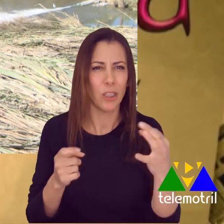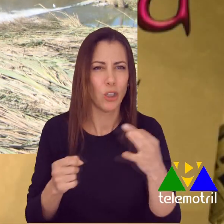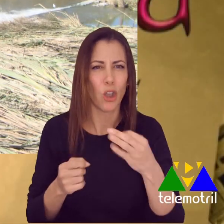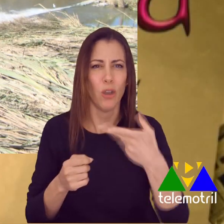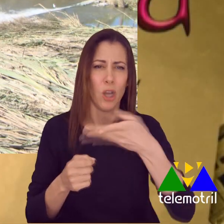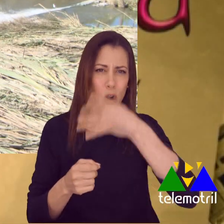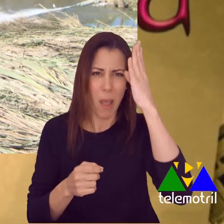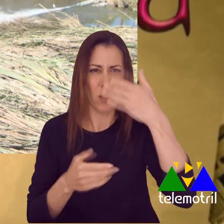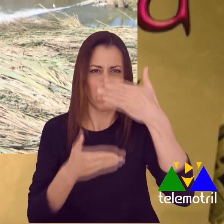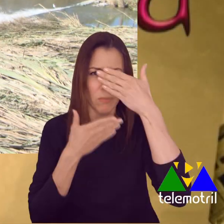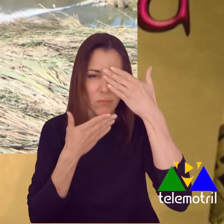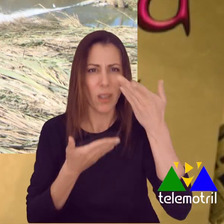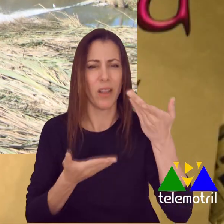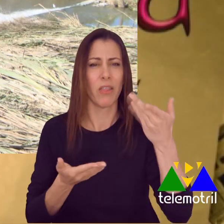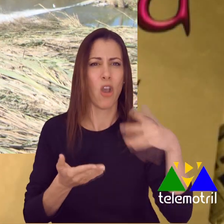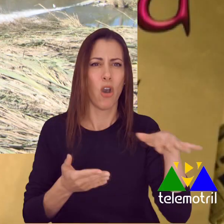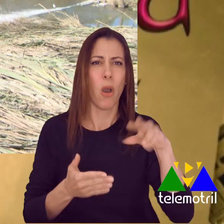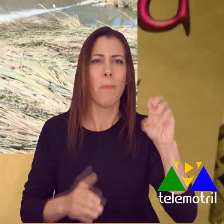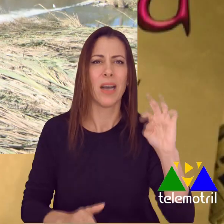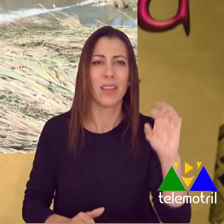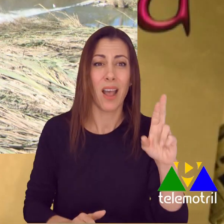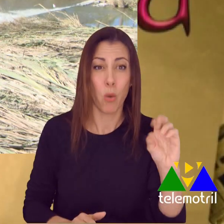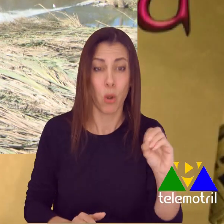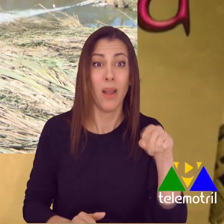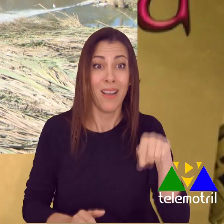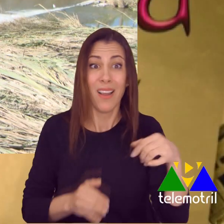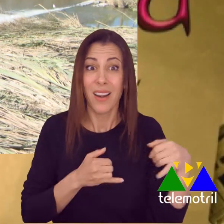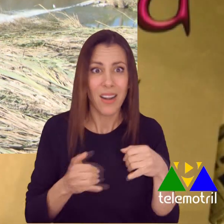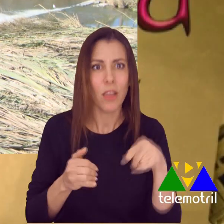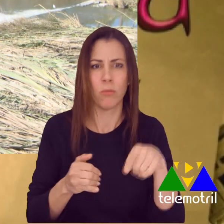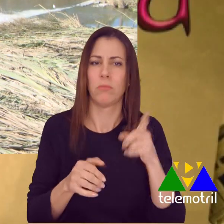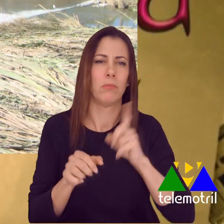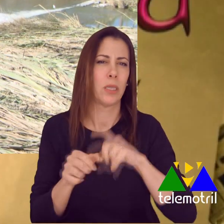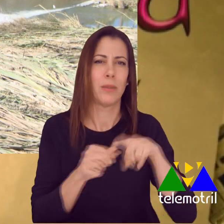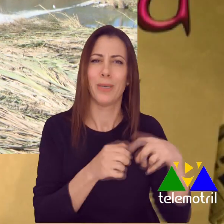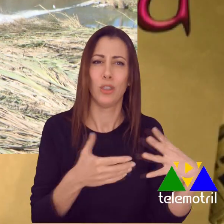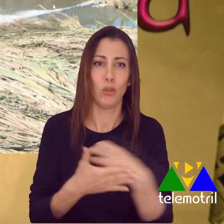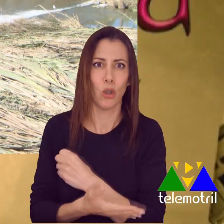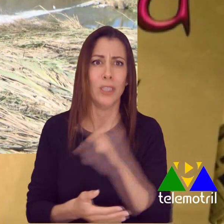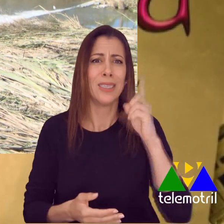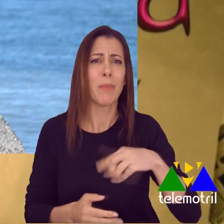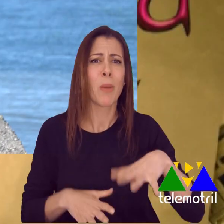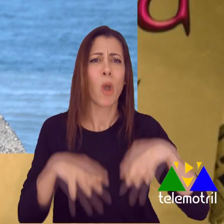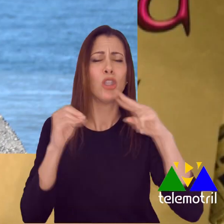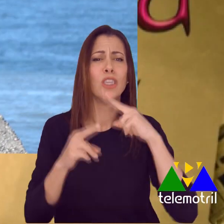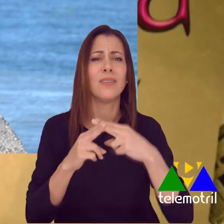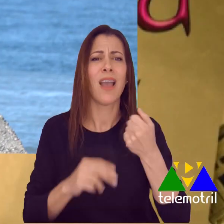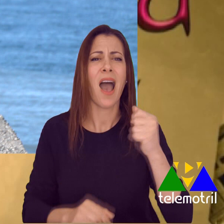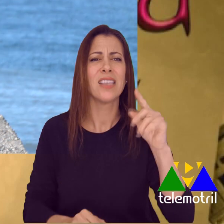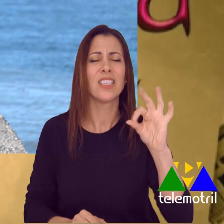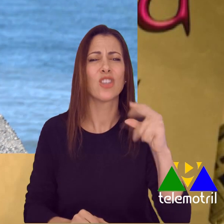Salobreña, Pataura. Es decir, que indudablemente el río forma parte, y también Monte Lacho, ¿no? El Monte Lacho, y